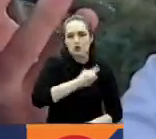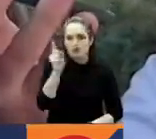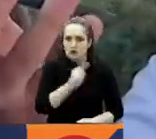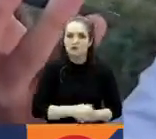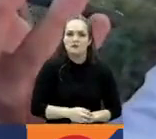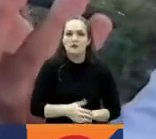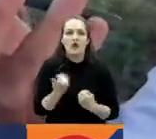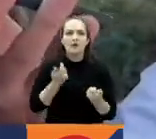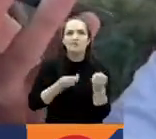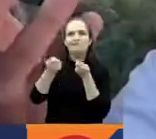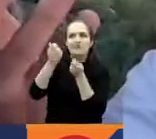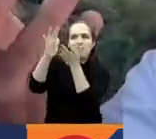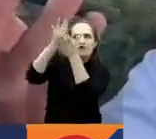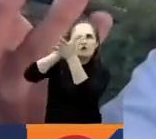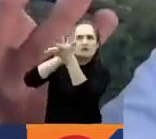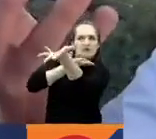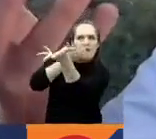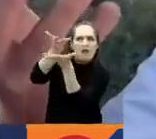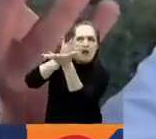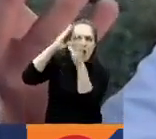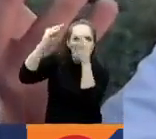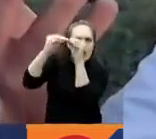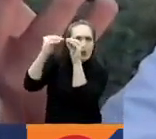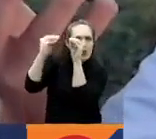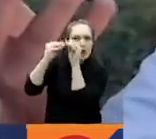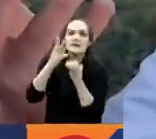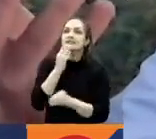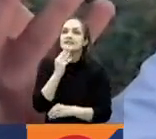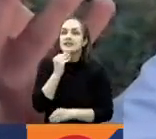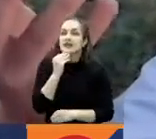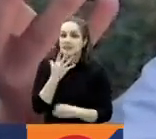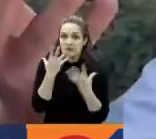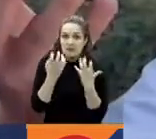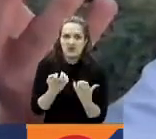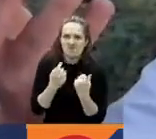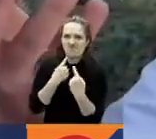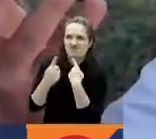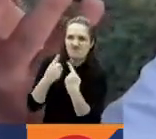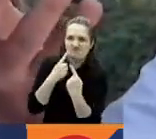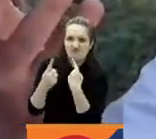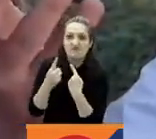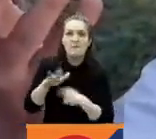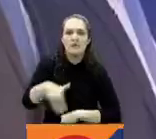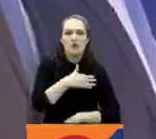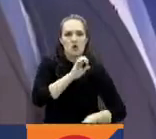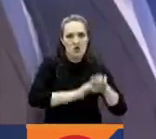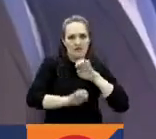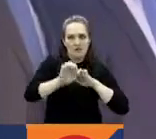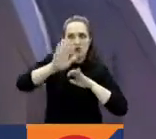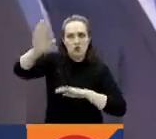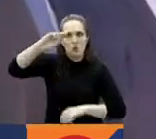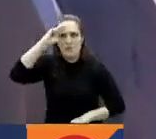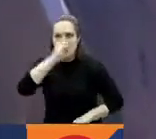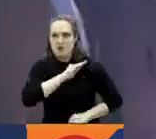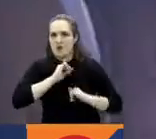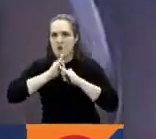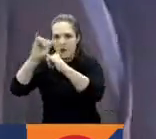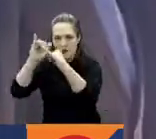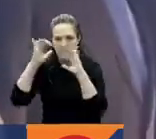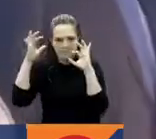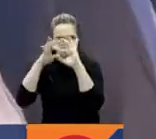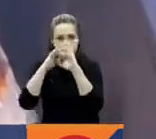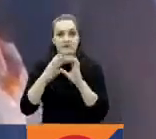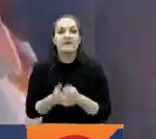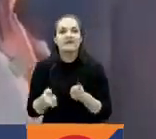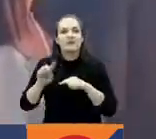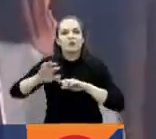importante de intercambio de información e inteligencia el que desarrollamos con las fuerzas militares y el Ministerio de Defensa en Israel. Molano también dijo que las células